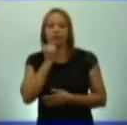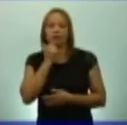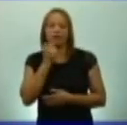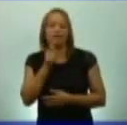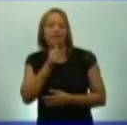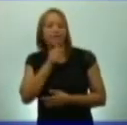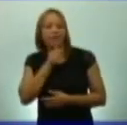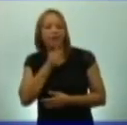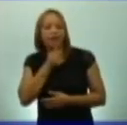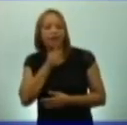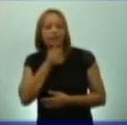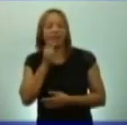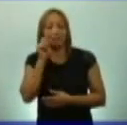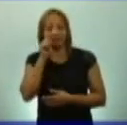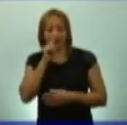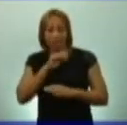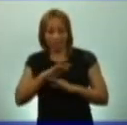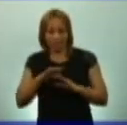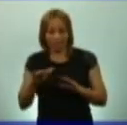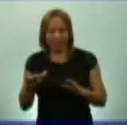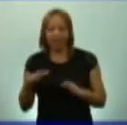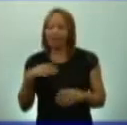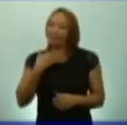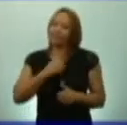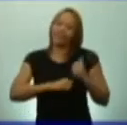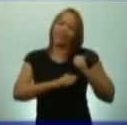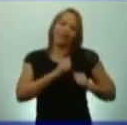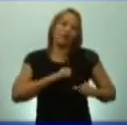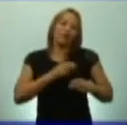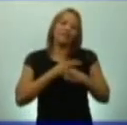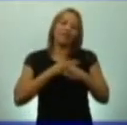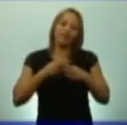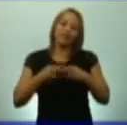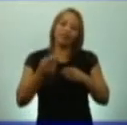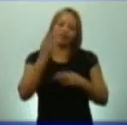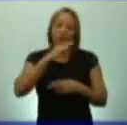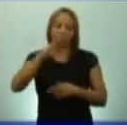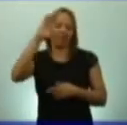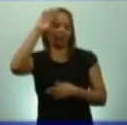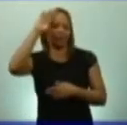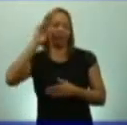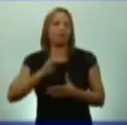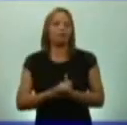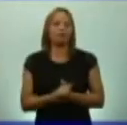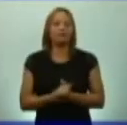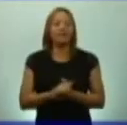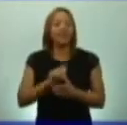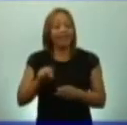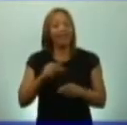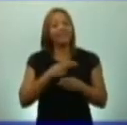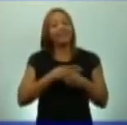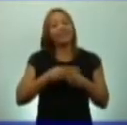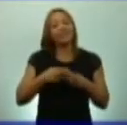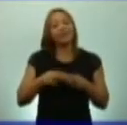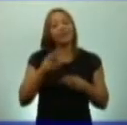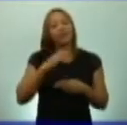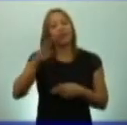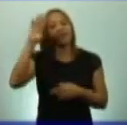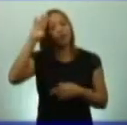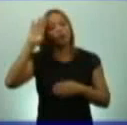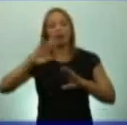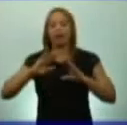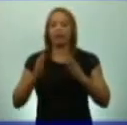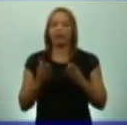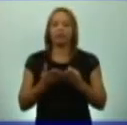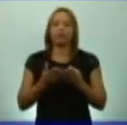asequible y al final queden enamorados de la historia de nuestro país, esa historia de la patria de la cual todos